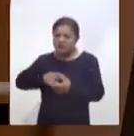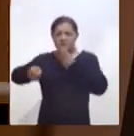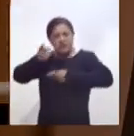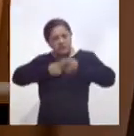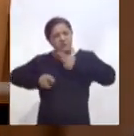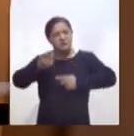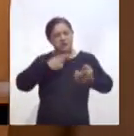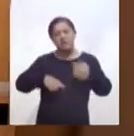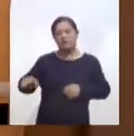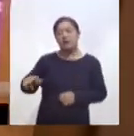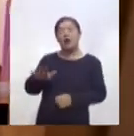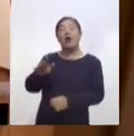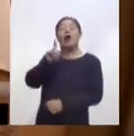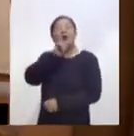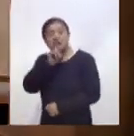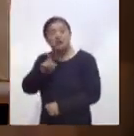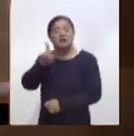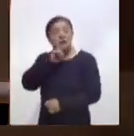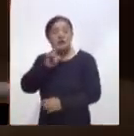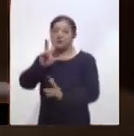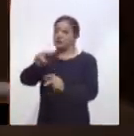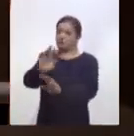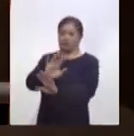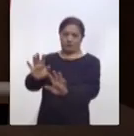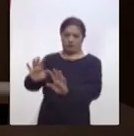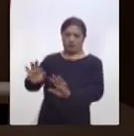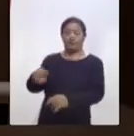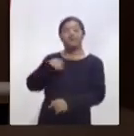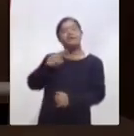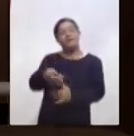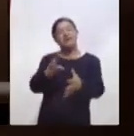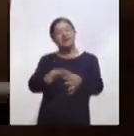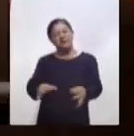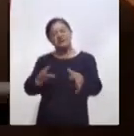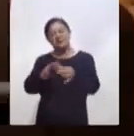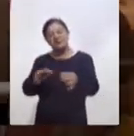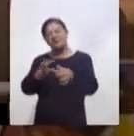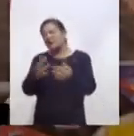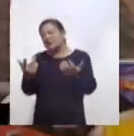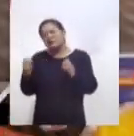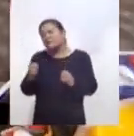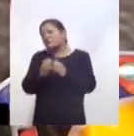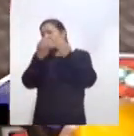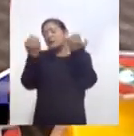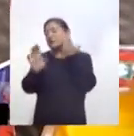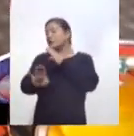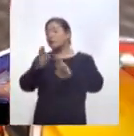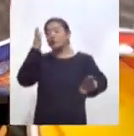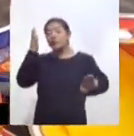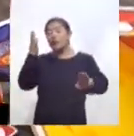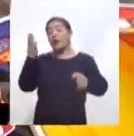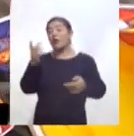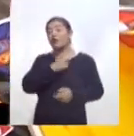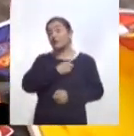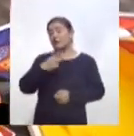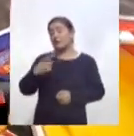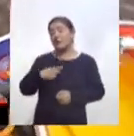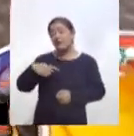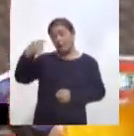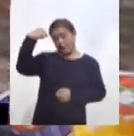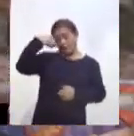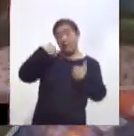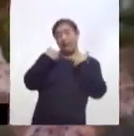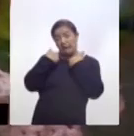sus opiniones. Hay que explicarles que se trata de una situación de salud que se presenta en todo el mundo, por lo que deben tomar conciencia